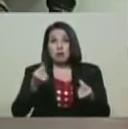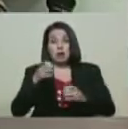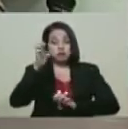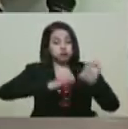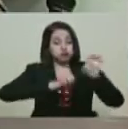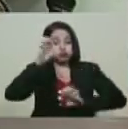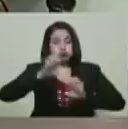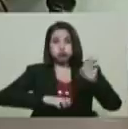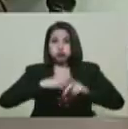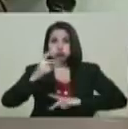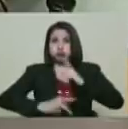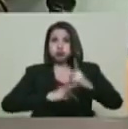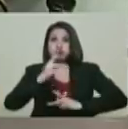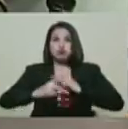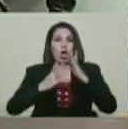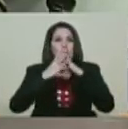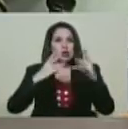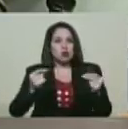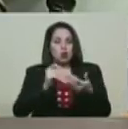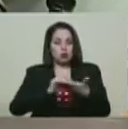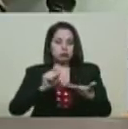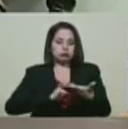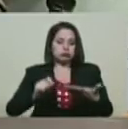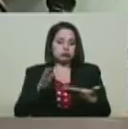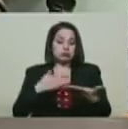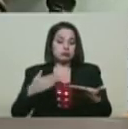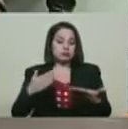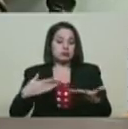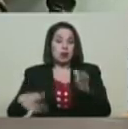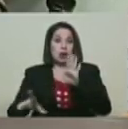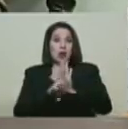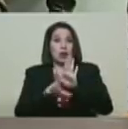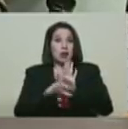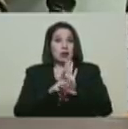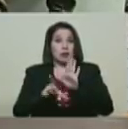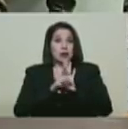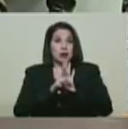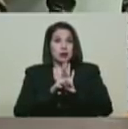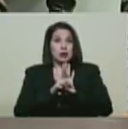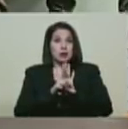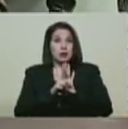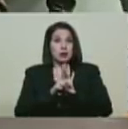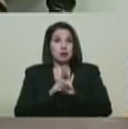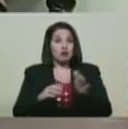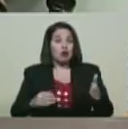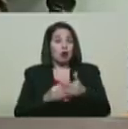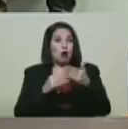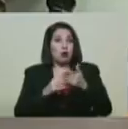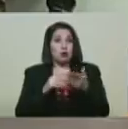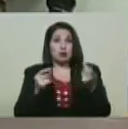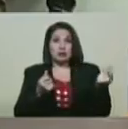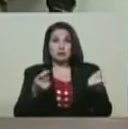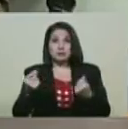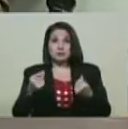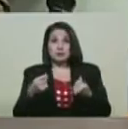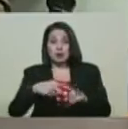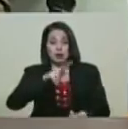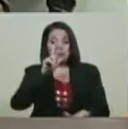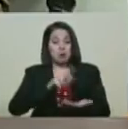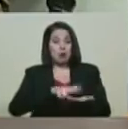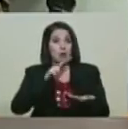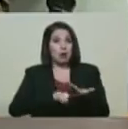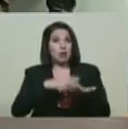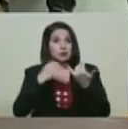expeditamente este documento, esta ley contra la guerra económica, y nos permita aprobarla, hacer la ley de la